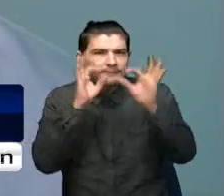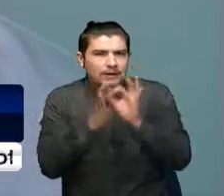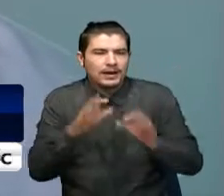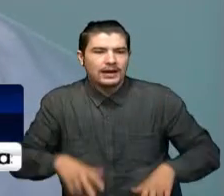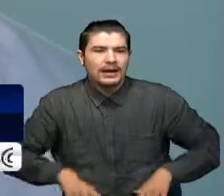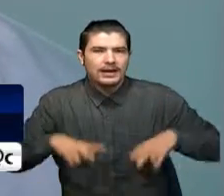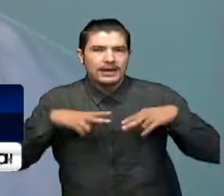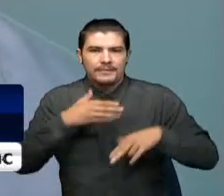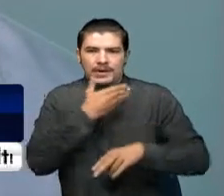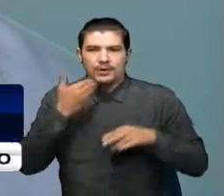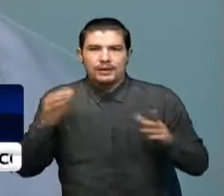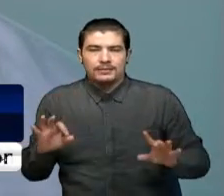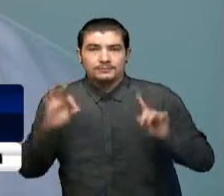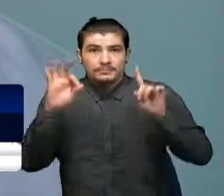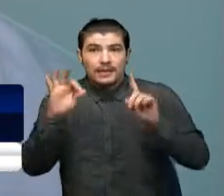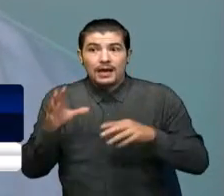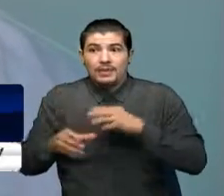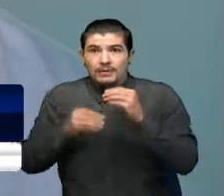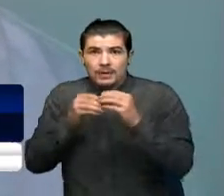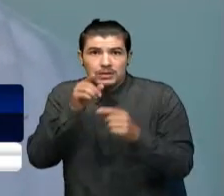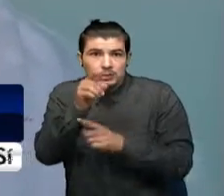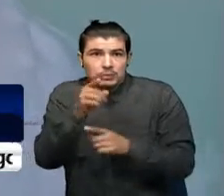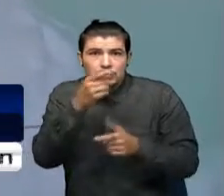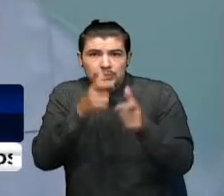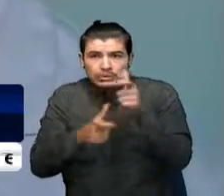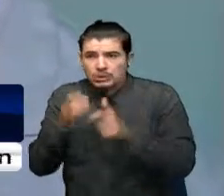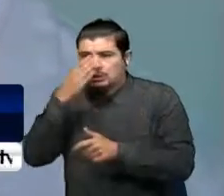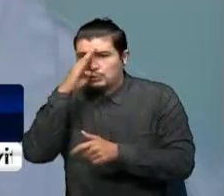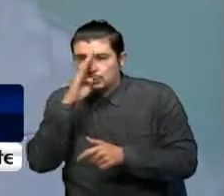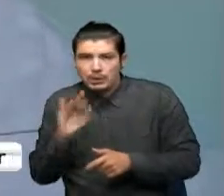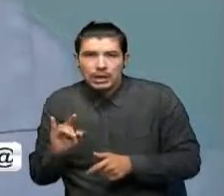responder a todas las dudas e inquietudes que todos tienen acerca de esta enfermedad